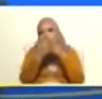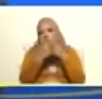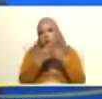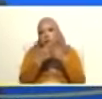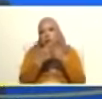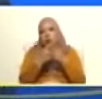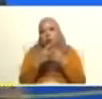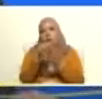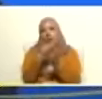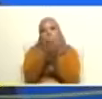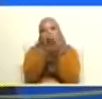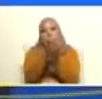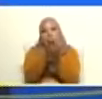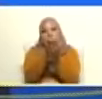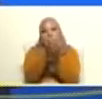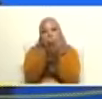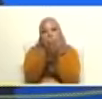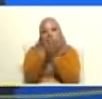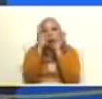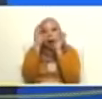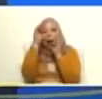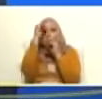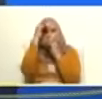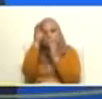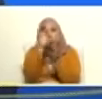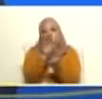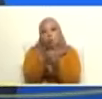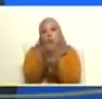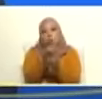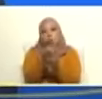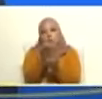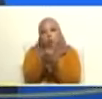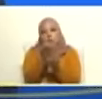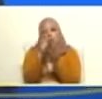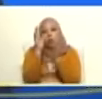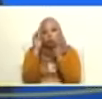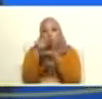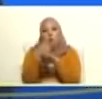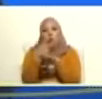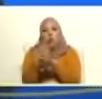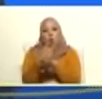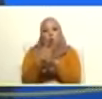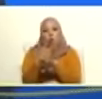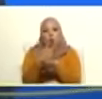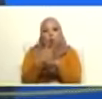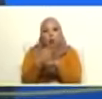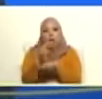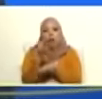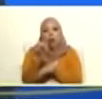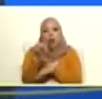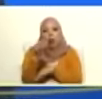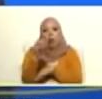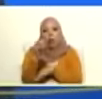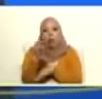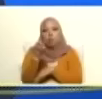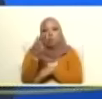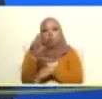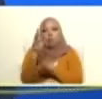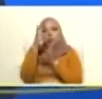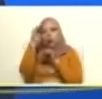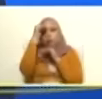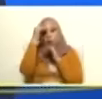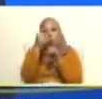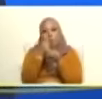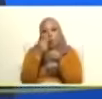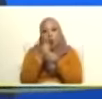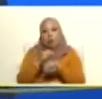Nueva Esparta, atención Nueva Esparta, atención gobernador Morel Rodríguez, atención,